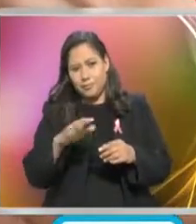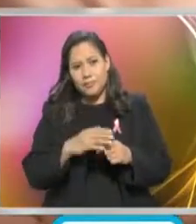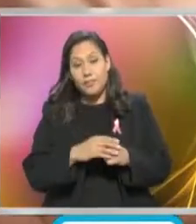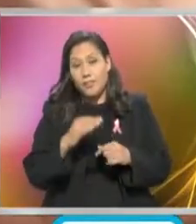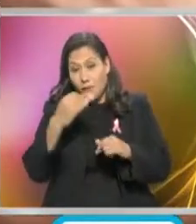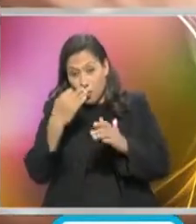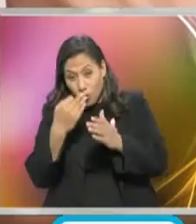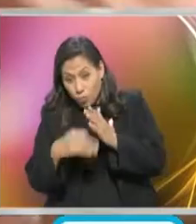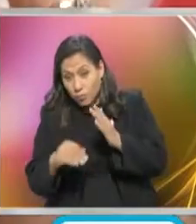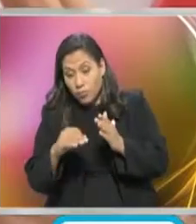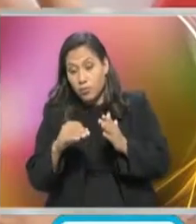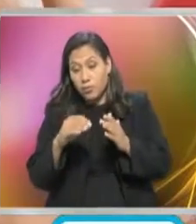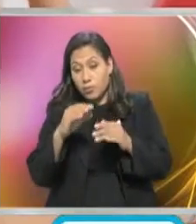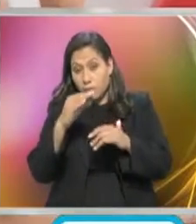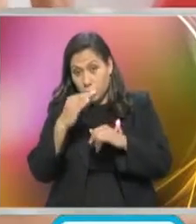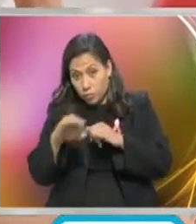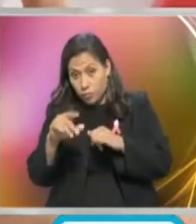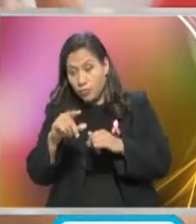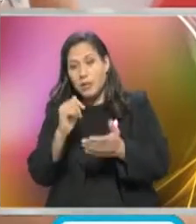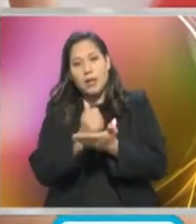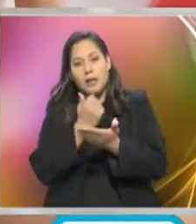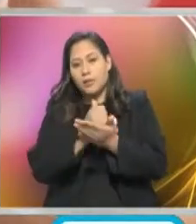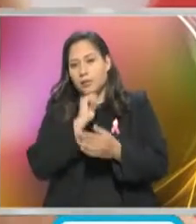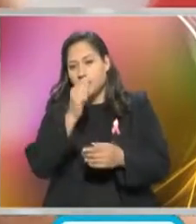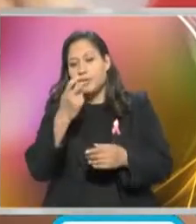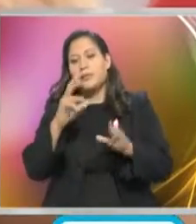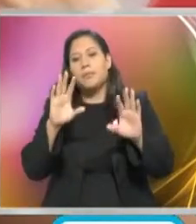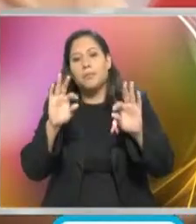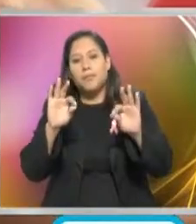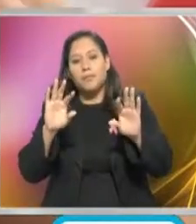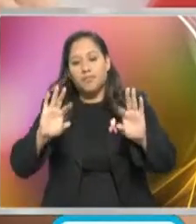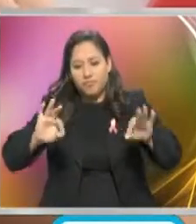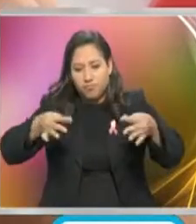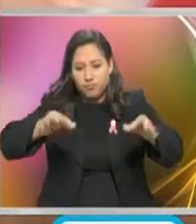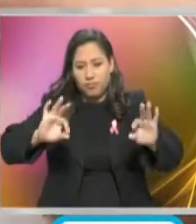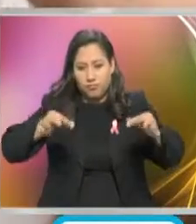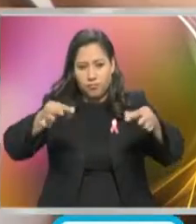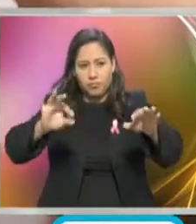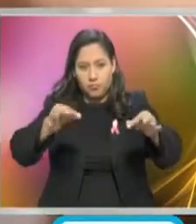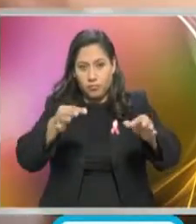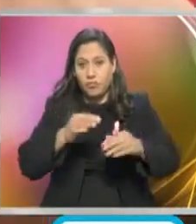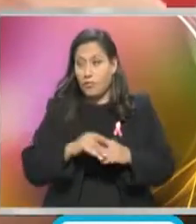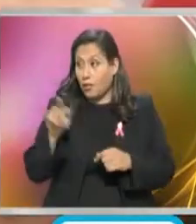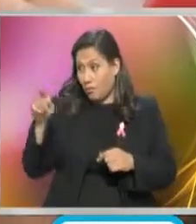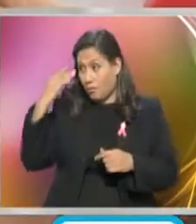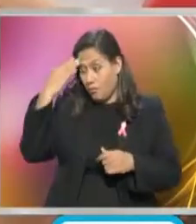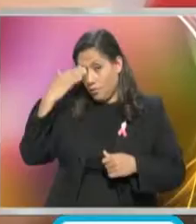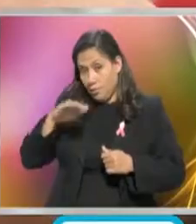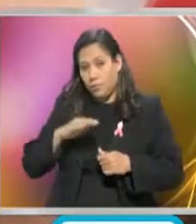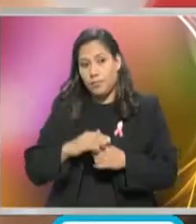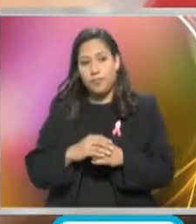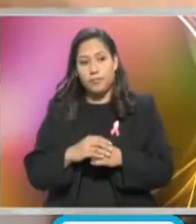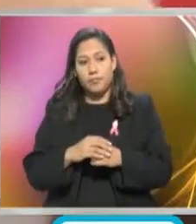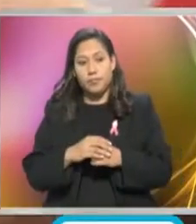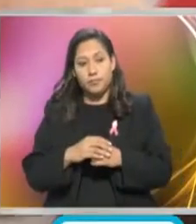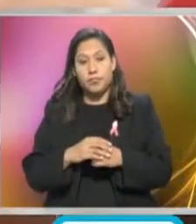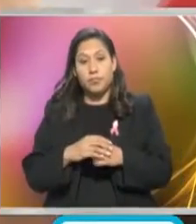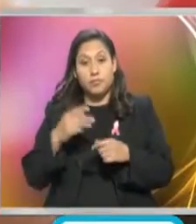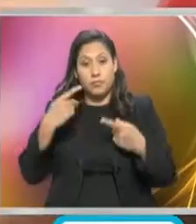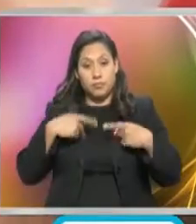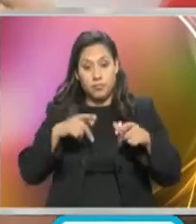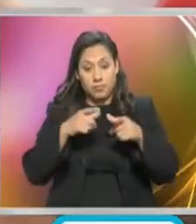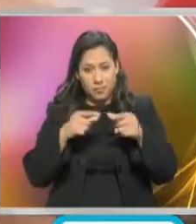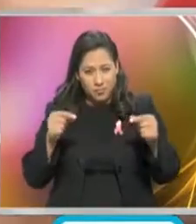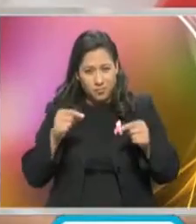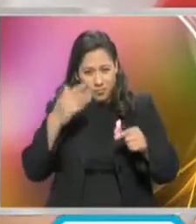pedazo sin arroz porque eso lo vamos a usar para pegar el rollo, ¿no? Ok. Sí. Tú Mójate sabías más que las manos, además, si quieres. bueno, los japoneses,